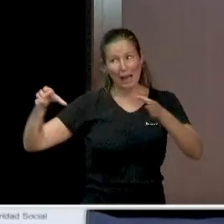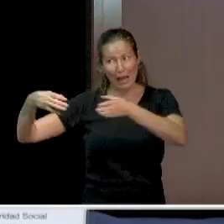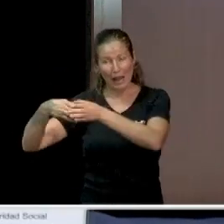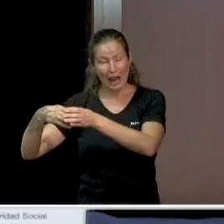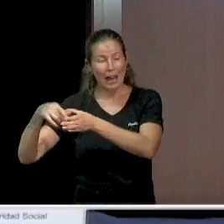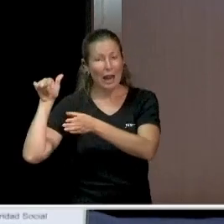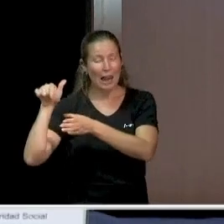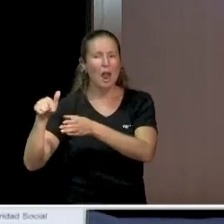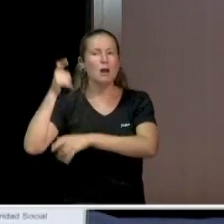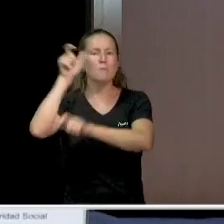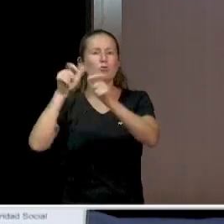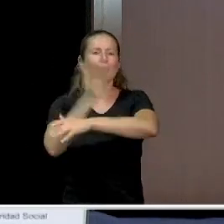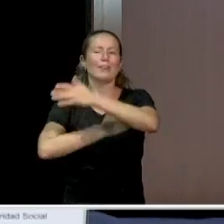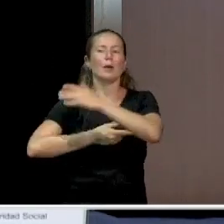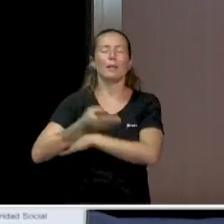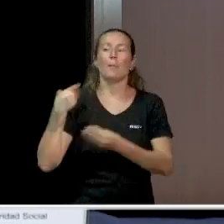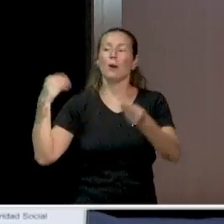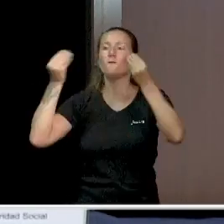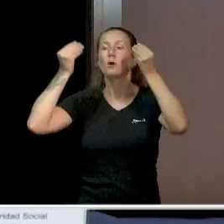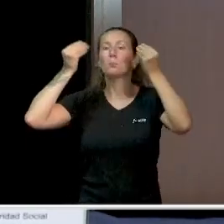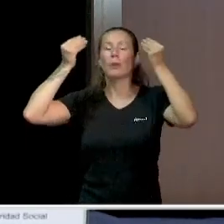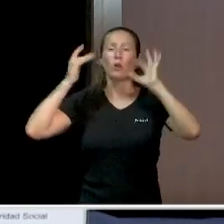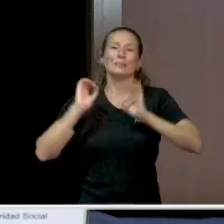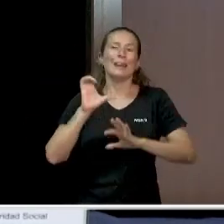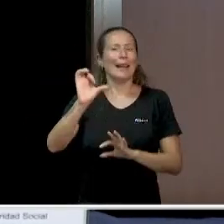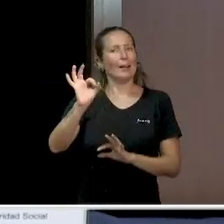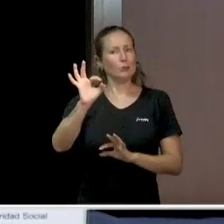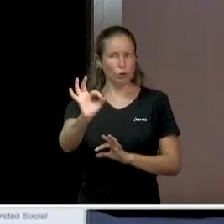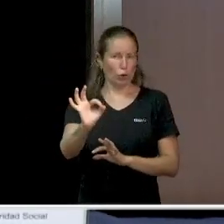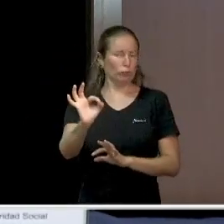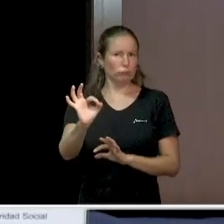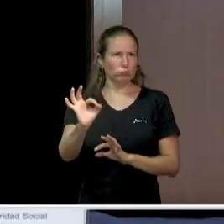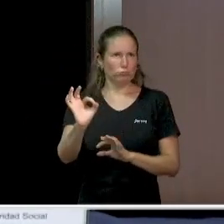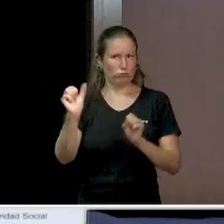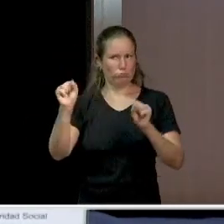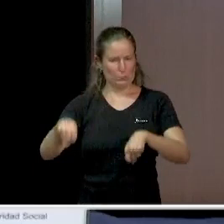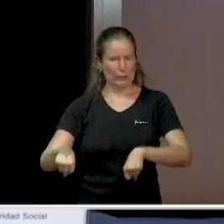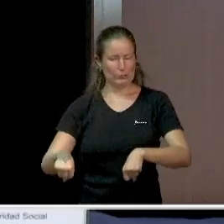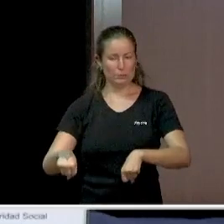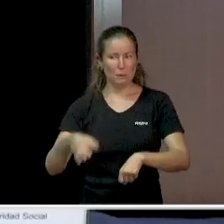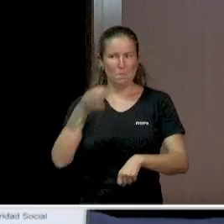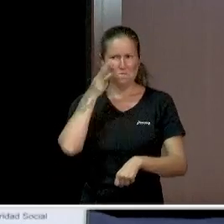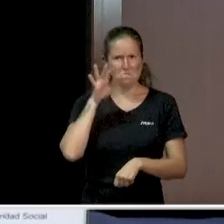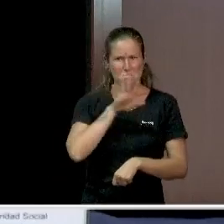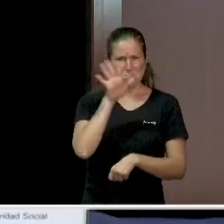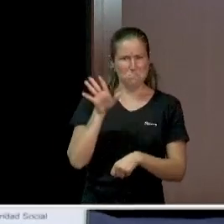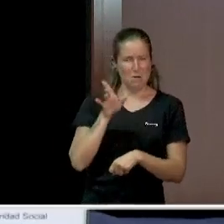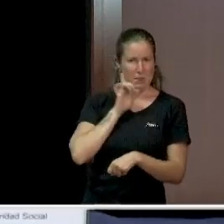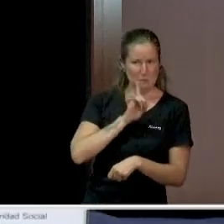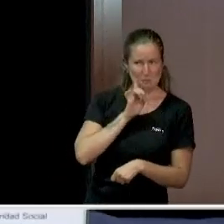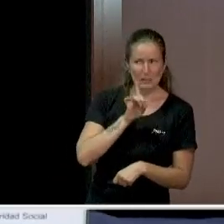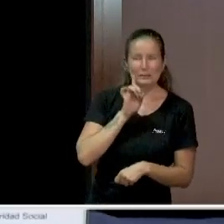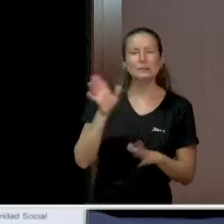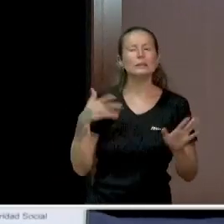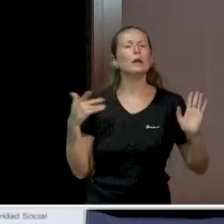con discapacidad con un nivel formativo de educación secundaria obligatoria. Mientras que, paradójicamente, para la